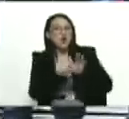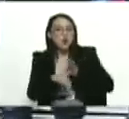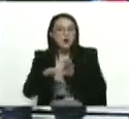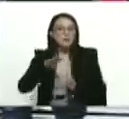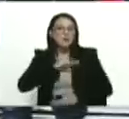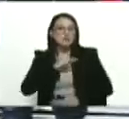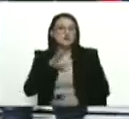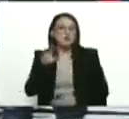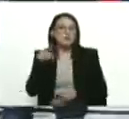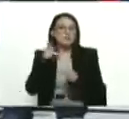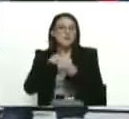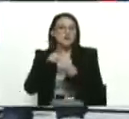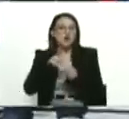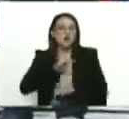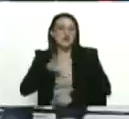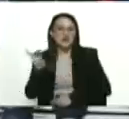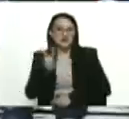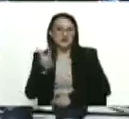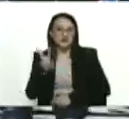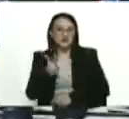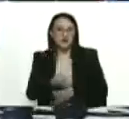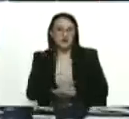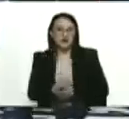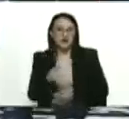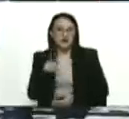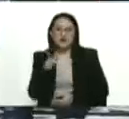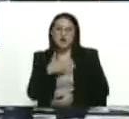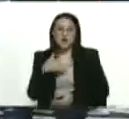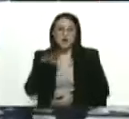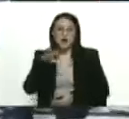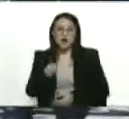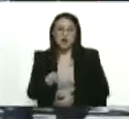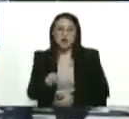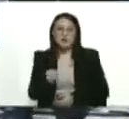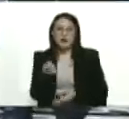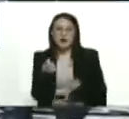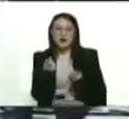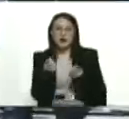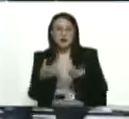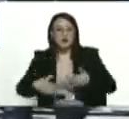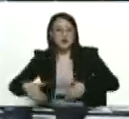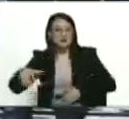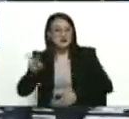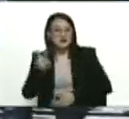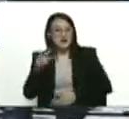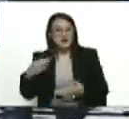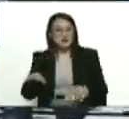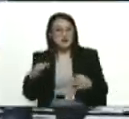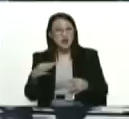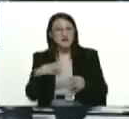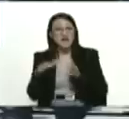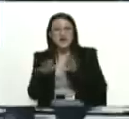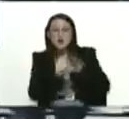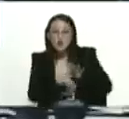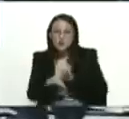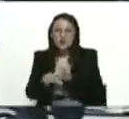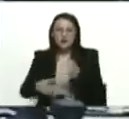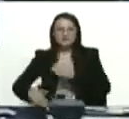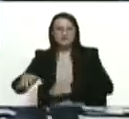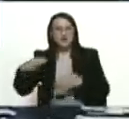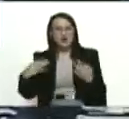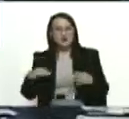nuestro petróleo. Ellos no nos quieren comprar nuestros recursos naturales. Ellos se quieren robar nuestros recursos